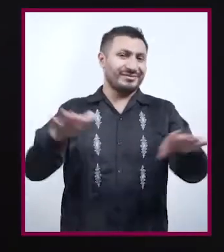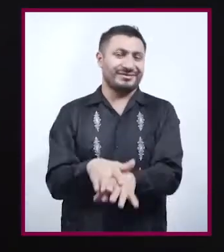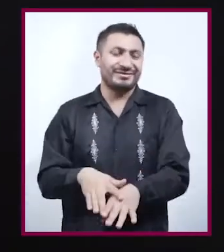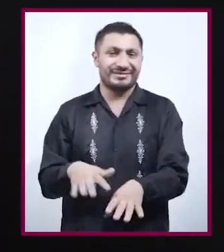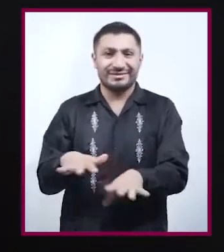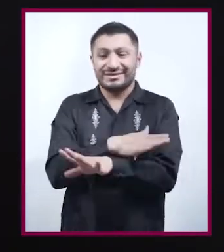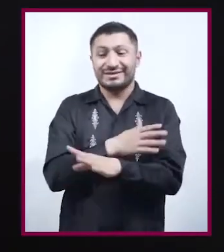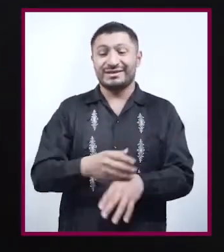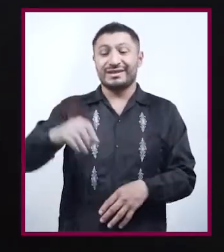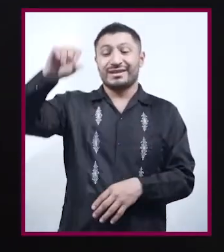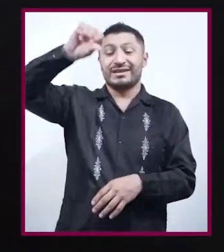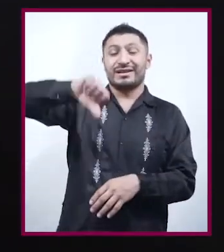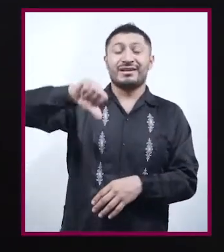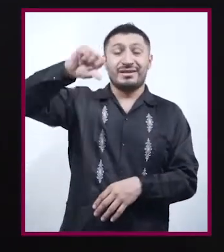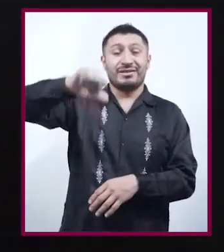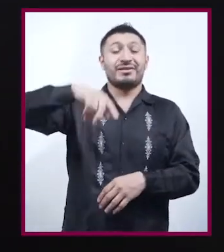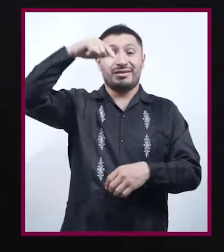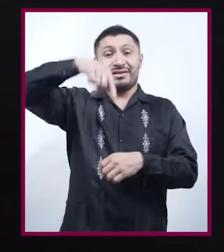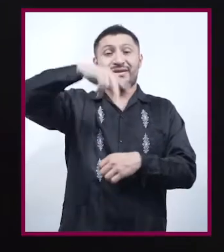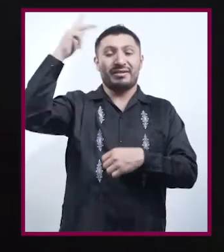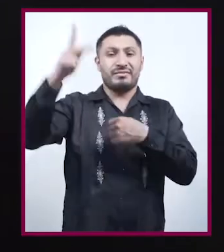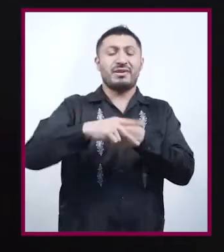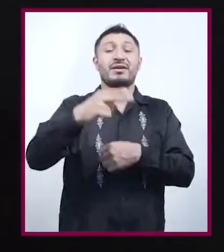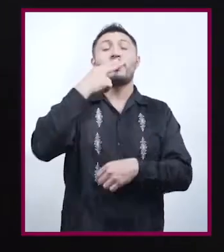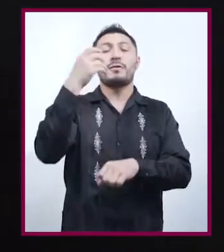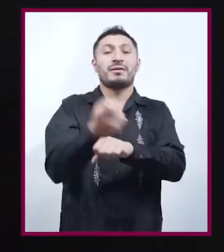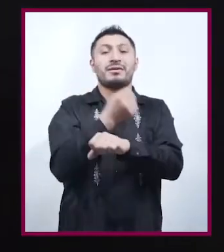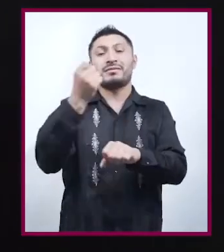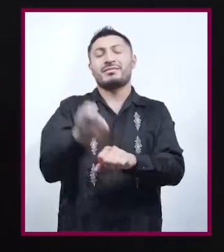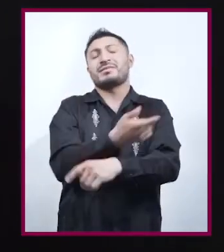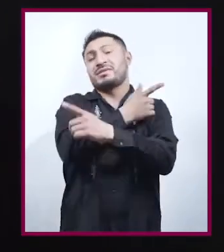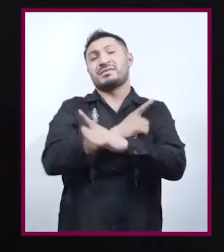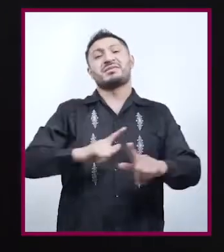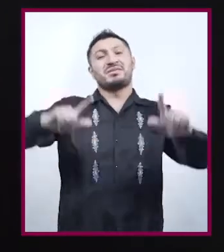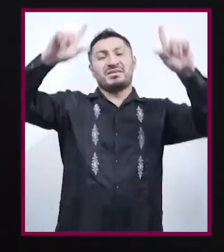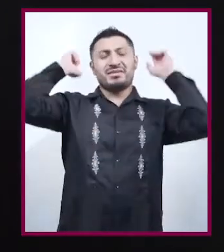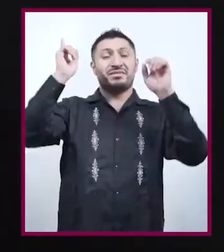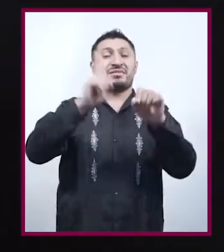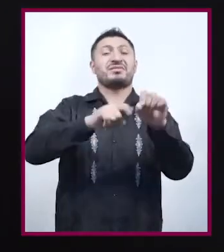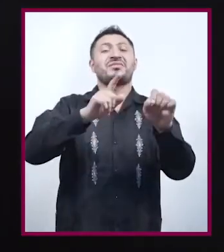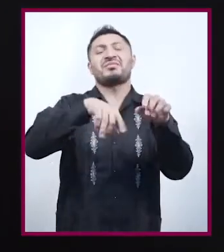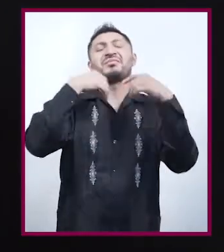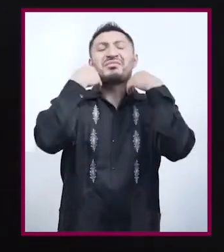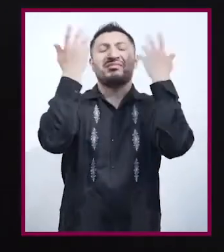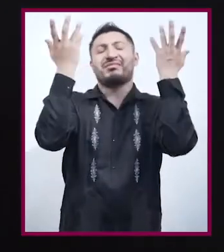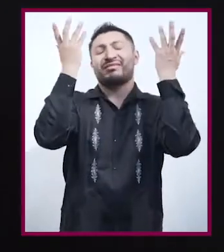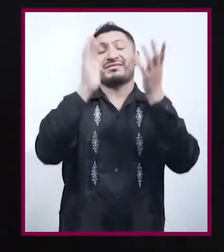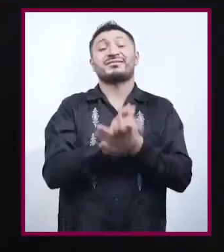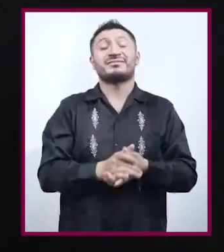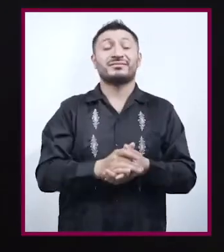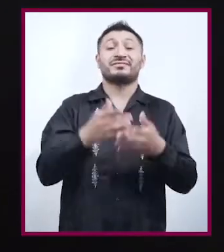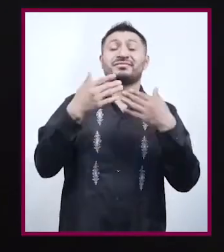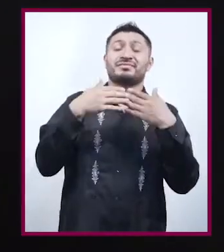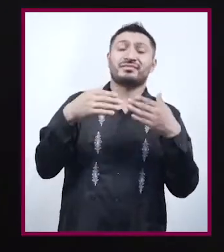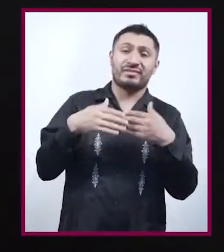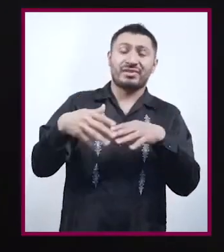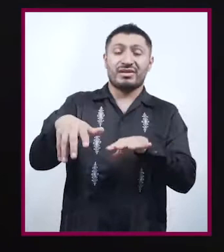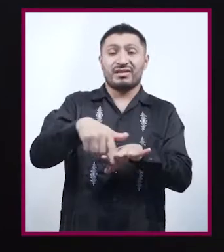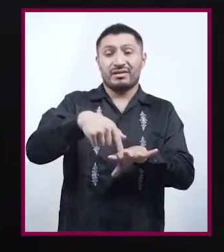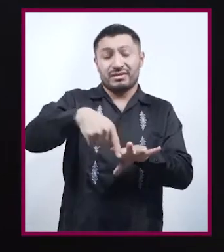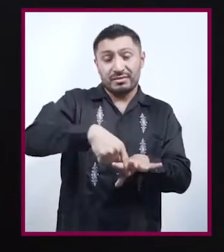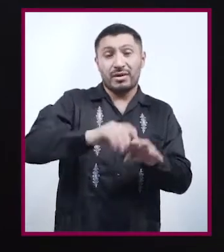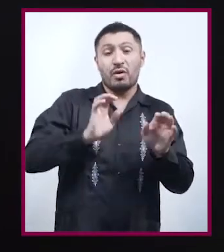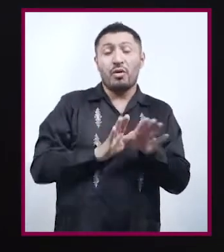esa costumbre ha cambiado y hoy, al menos en nuestro país, podemos usar el calzado que nos dé la gana y del color que sea, ya